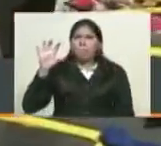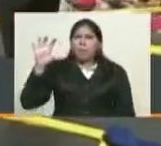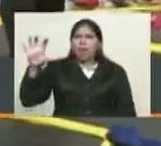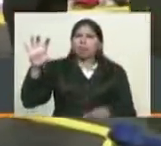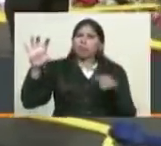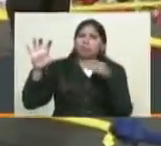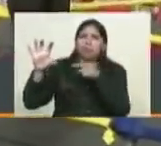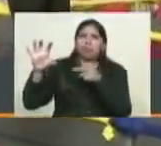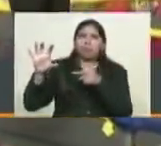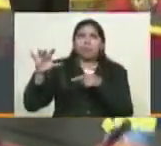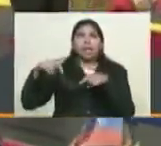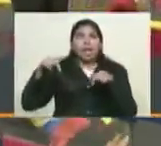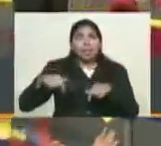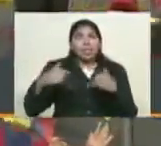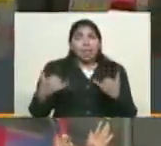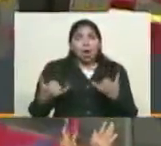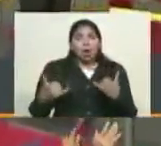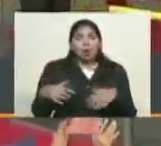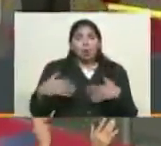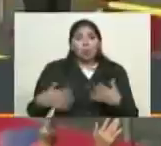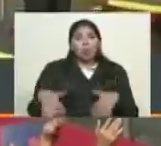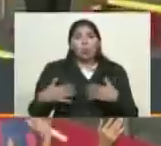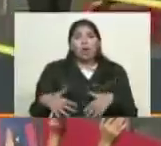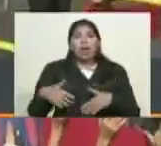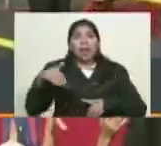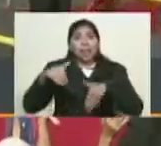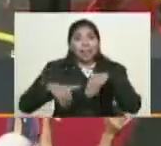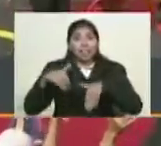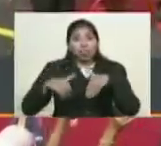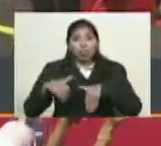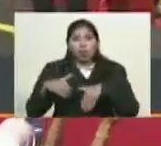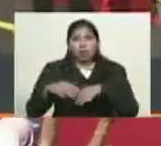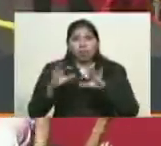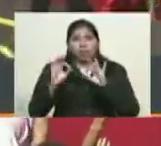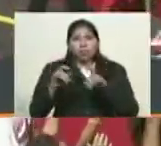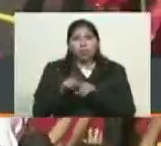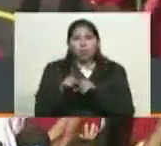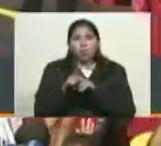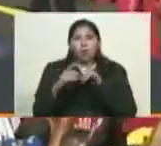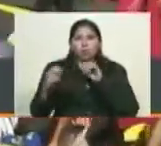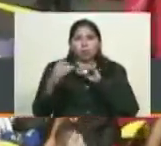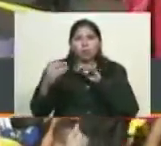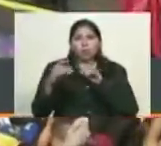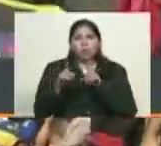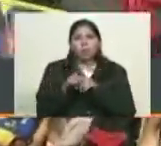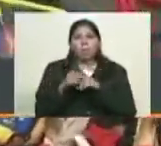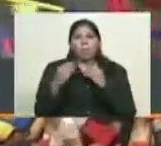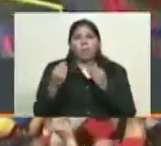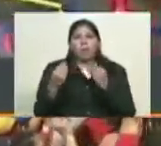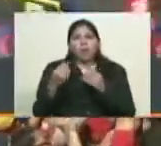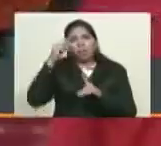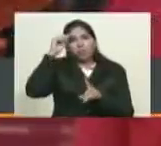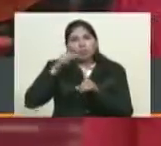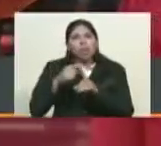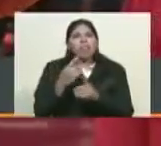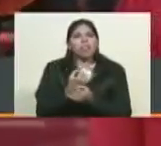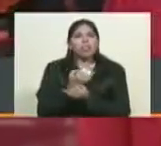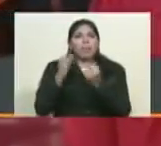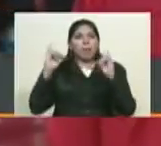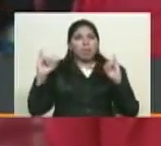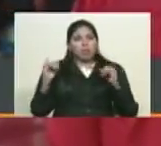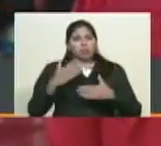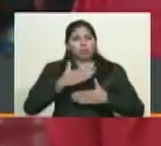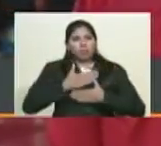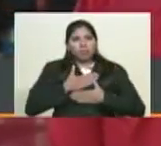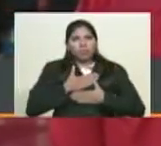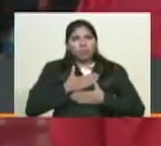Viene una batalla para defender la paz, el derecho a la independencia, y yo